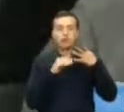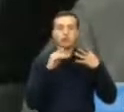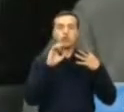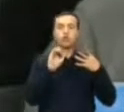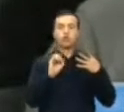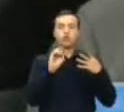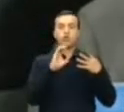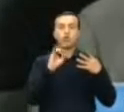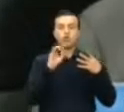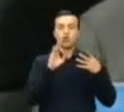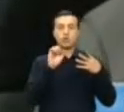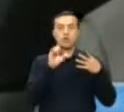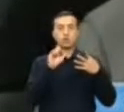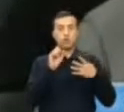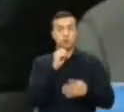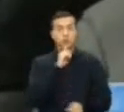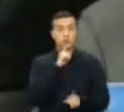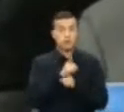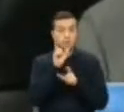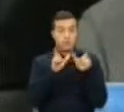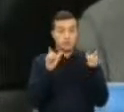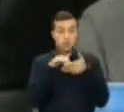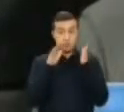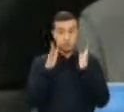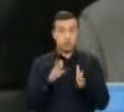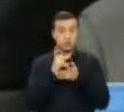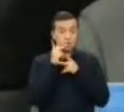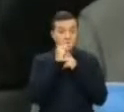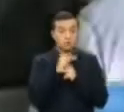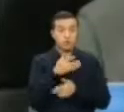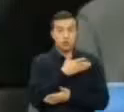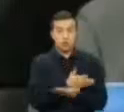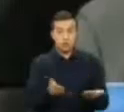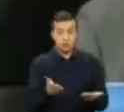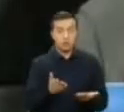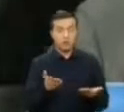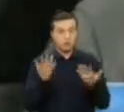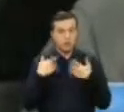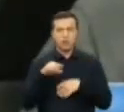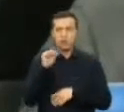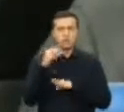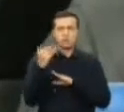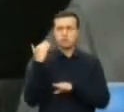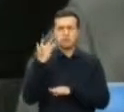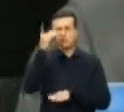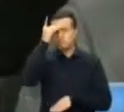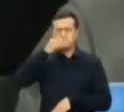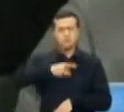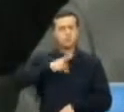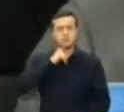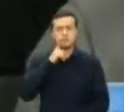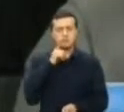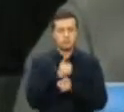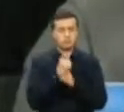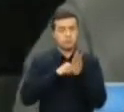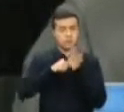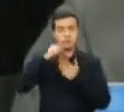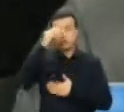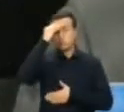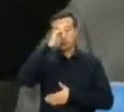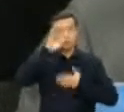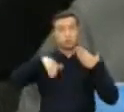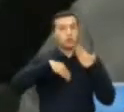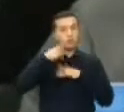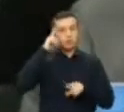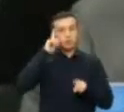De esta manera es como los habitantes de la ciudad de Ambato iniciaron su día por la presencia de ceniza del proceso eruptivo del volcán Tungurahua.